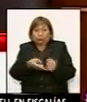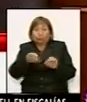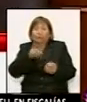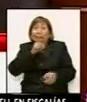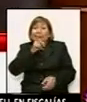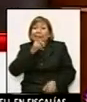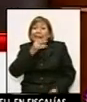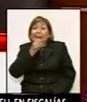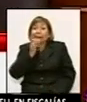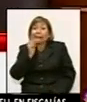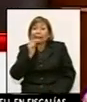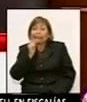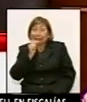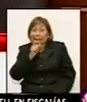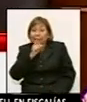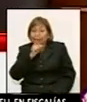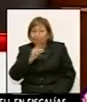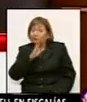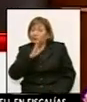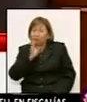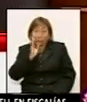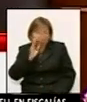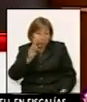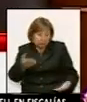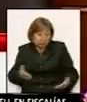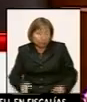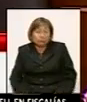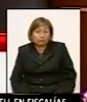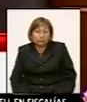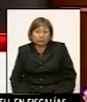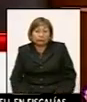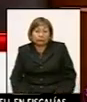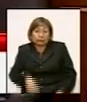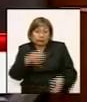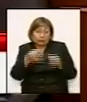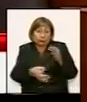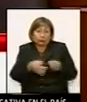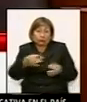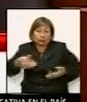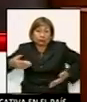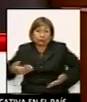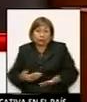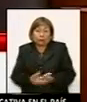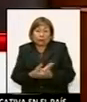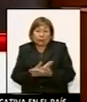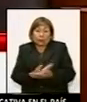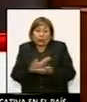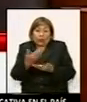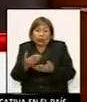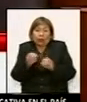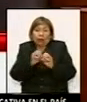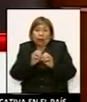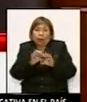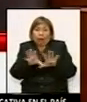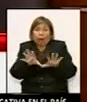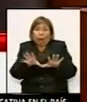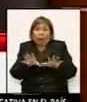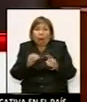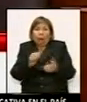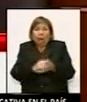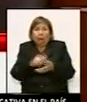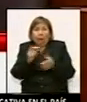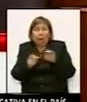privacidad. Con todo ello, contribuir con el acceso a una justicia moderna, de calidad, transparencia y orientada a las